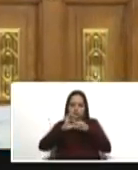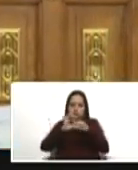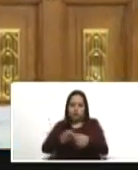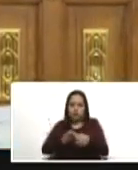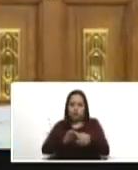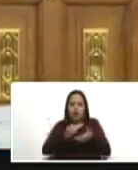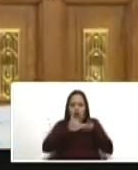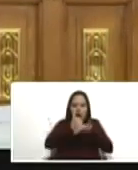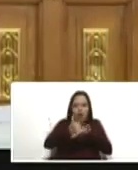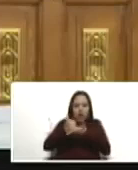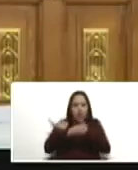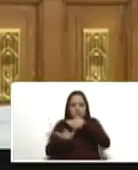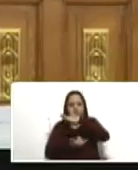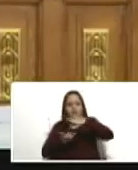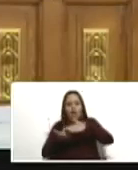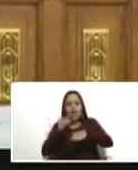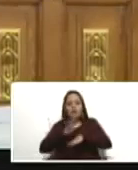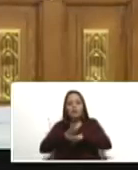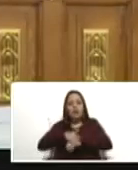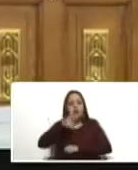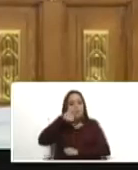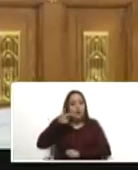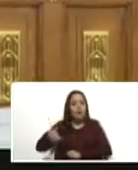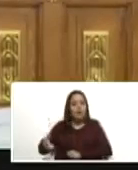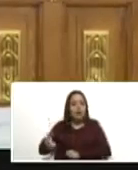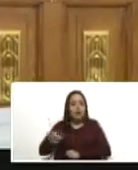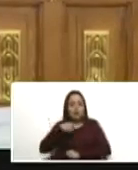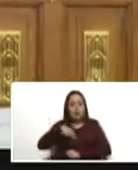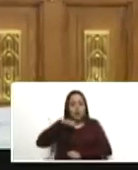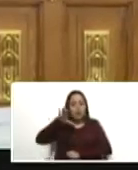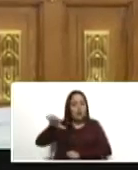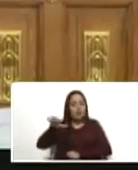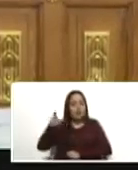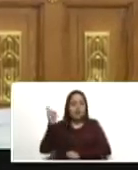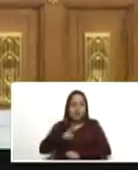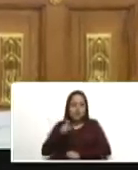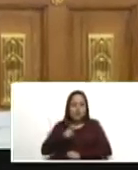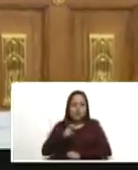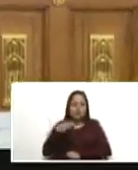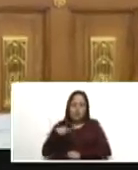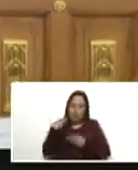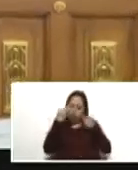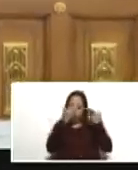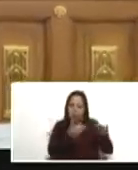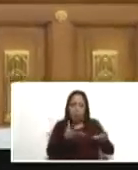Porque nuestro pueblo y nuestra patria se lo merece procedo a entregar el informe Muchas